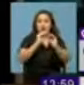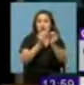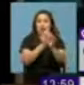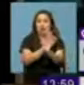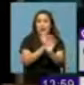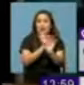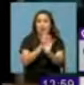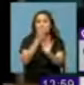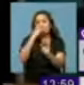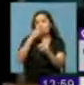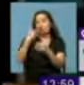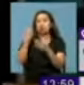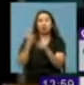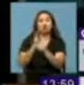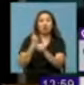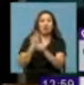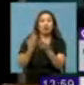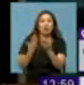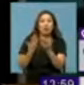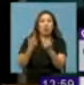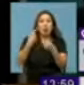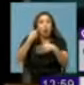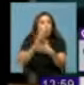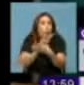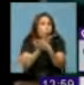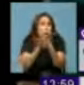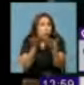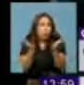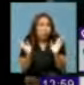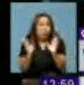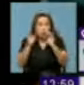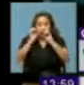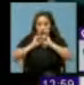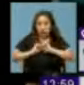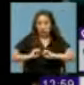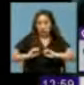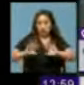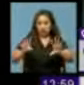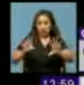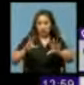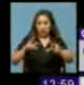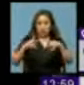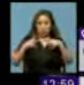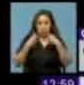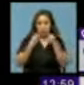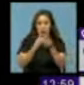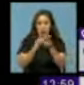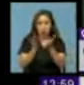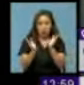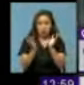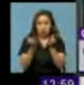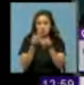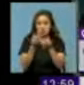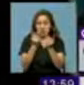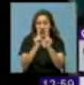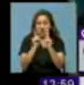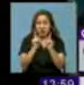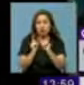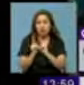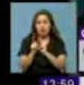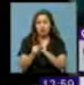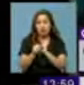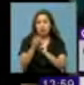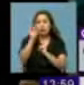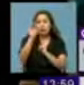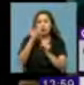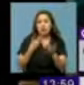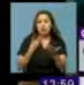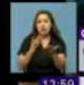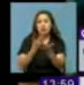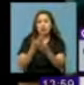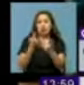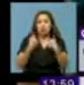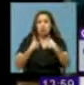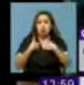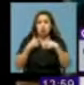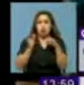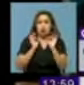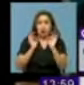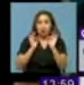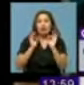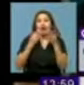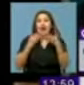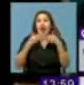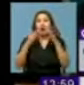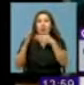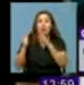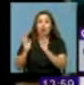Y después para los demás no, porque no ha sido público, no ha sido algo que se mostró como corresponde. Y no tan solo lo pedí yo, no pedí yo la